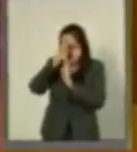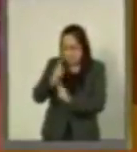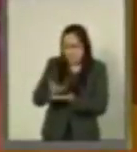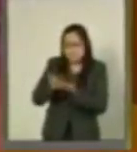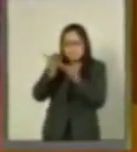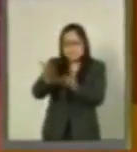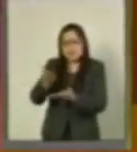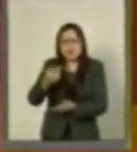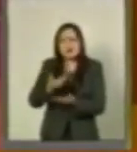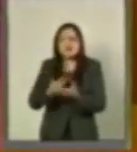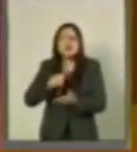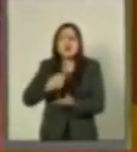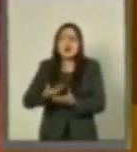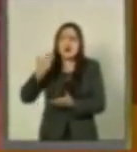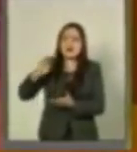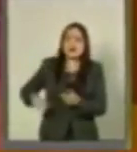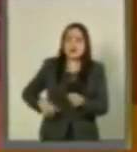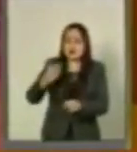fui gobernador